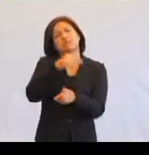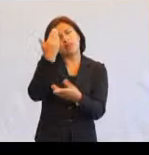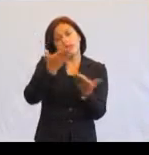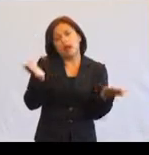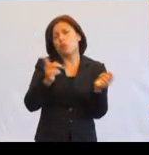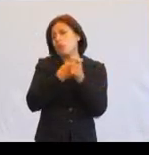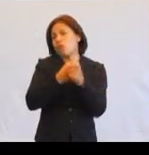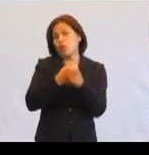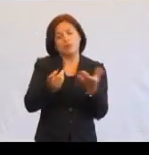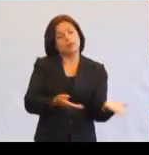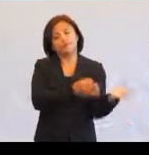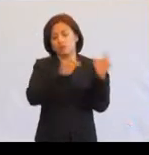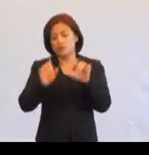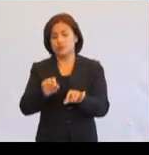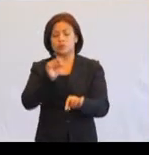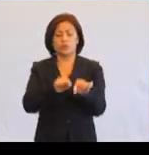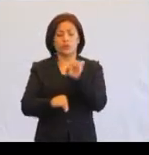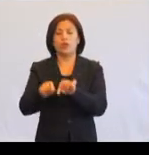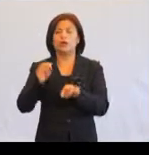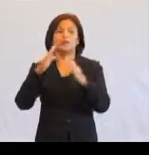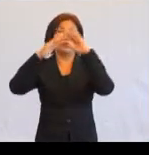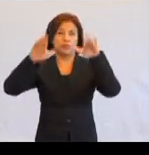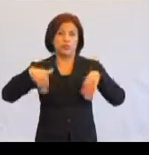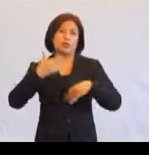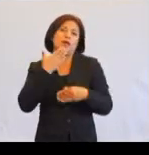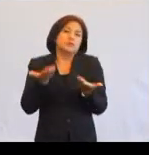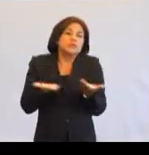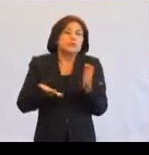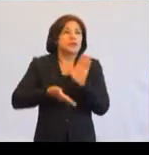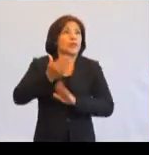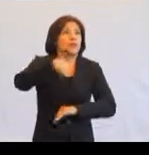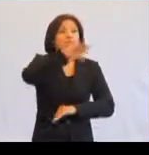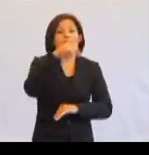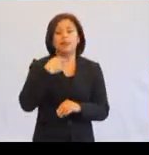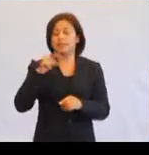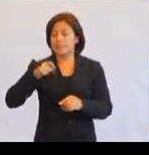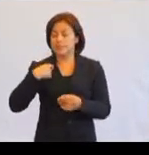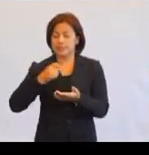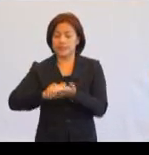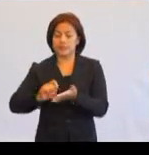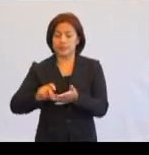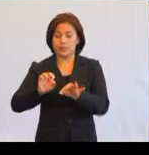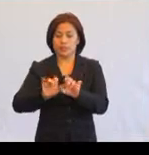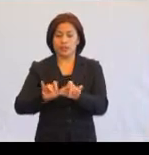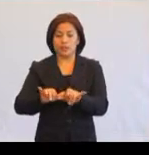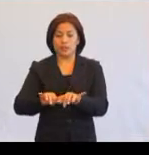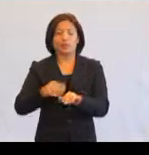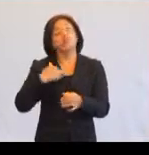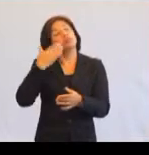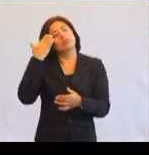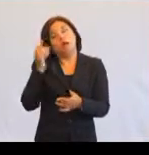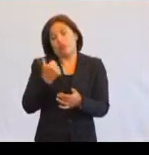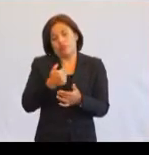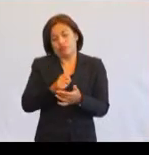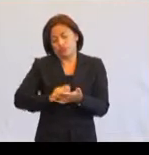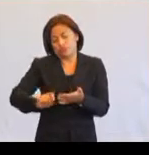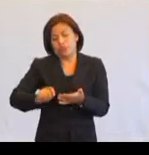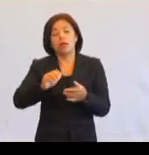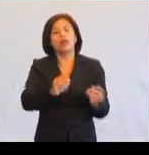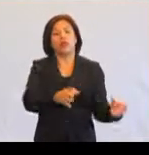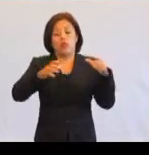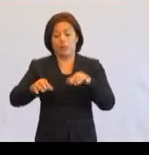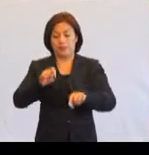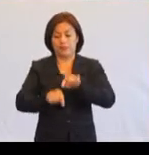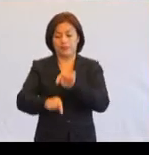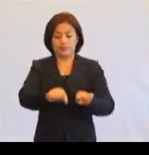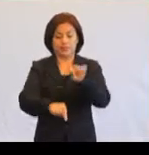en algún caso de emergencia, en la casa, por ejemplo, cuando uno va a salir y va a dejar una nota de que no sabe escribir con la pluma,